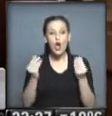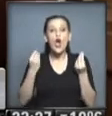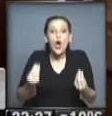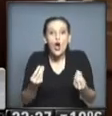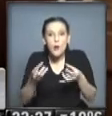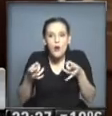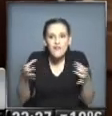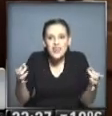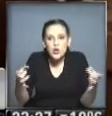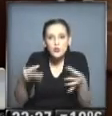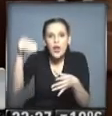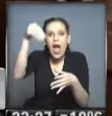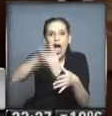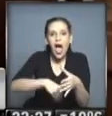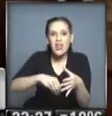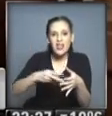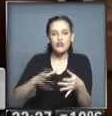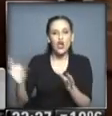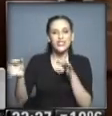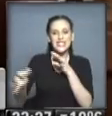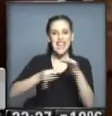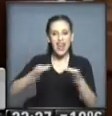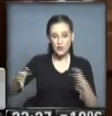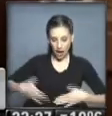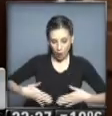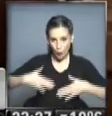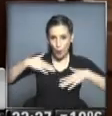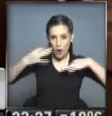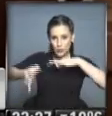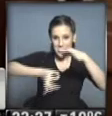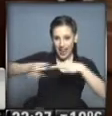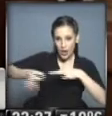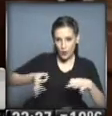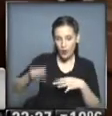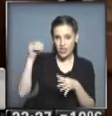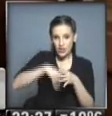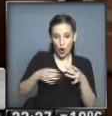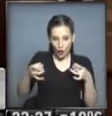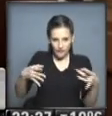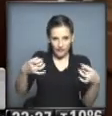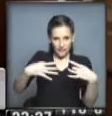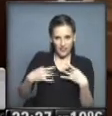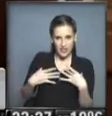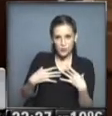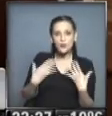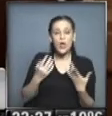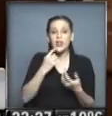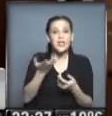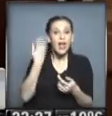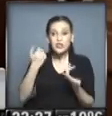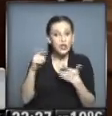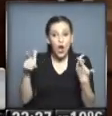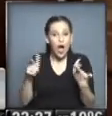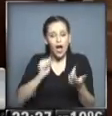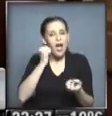entra dentro de una célula. Entonces, una vez que inventó la música, decía que los instrumentos que tenía no le alcanzaban para eso, así que